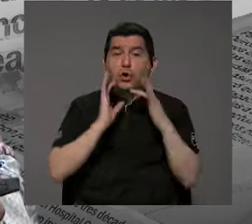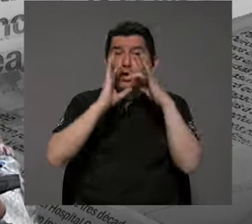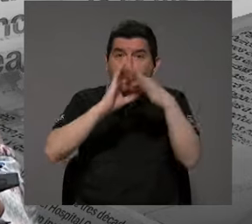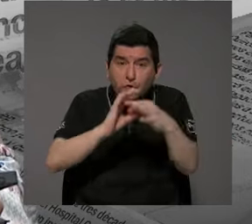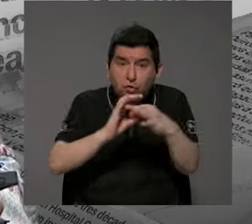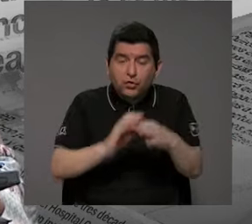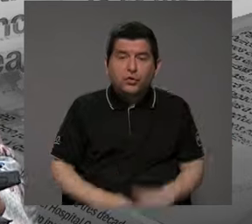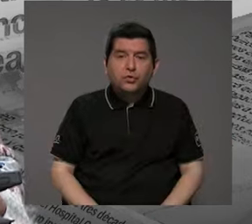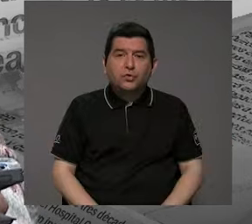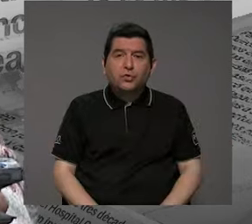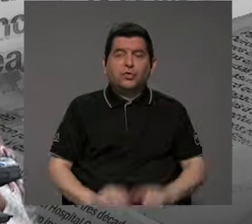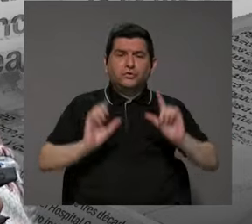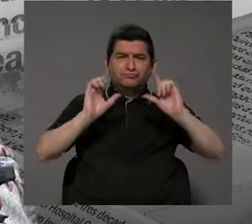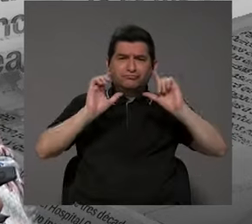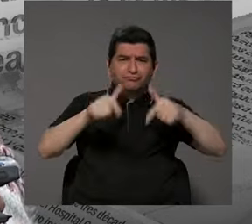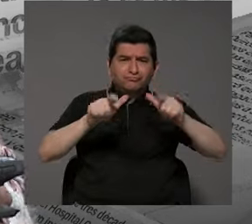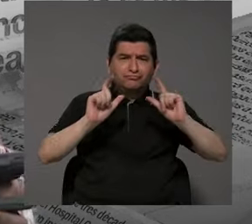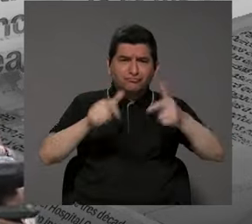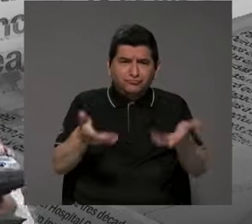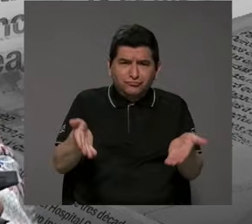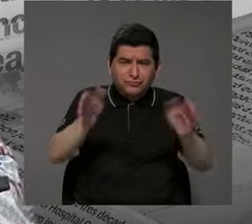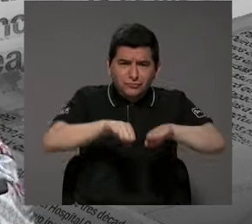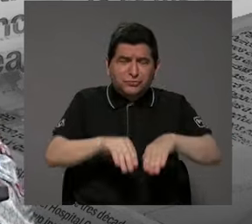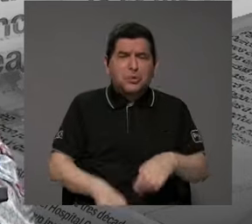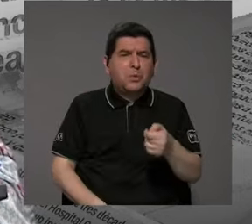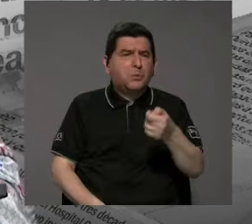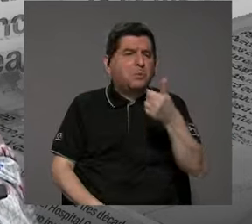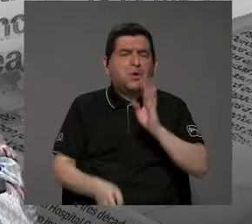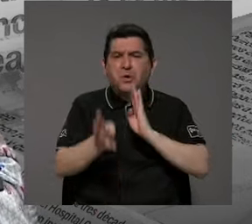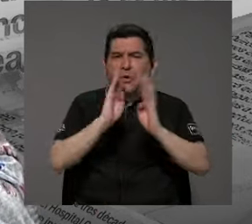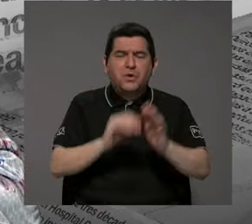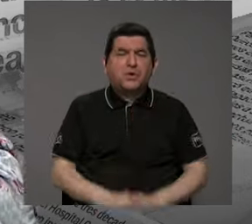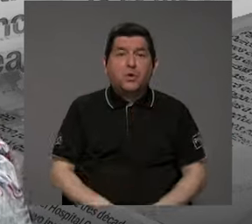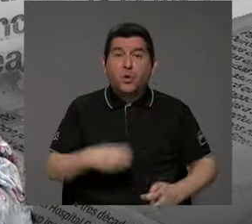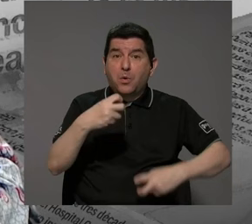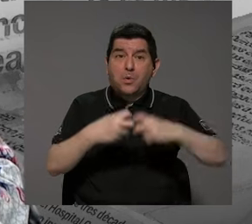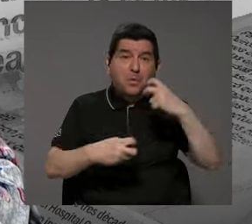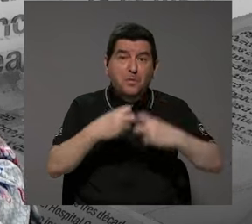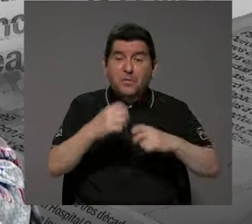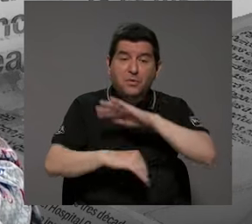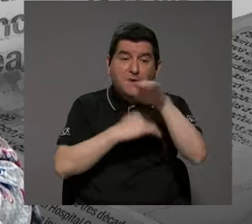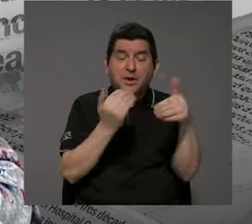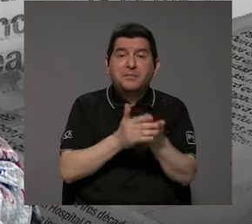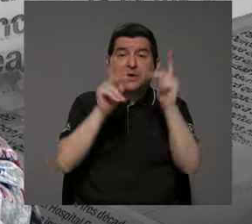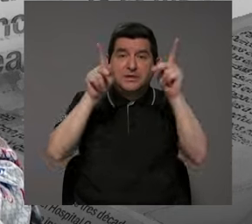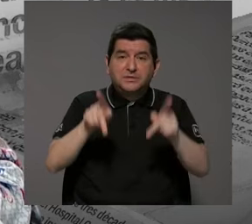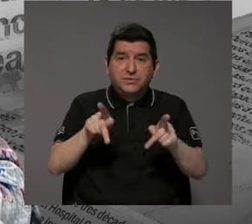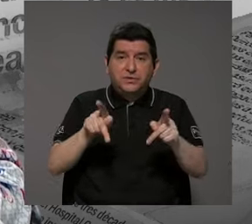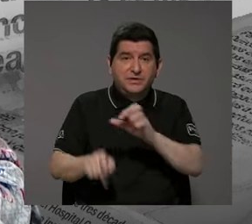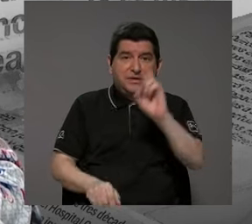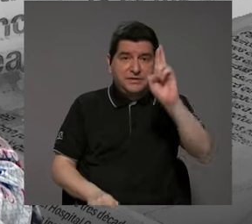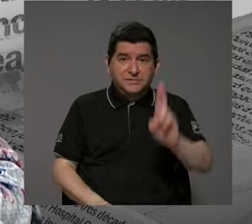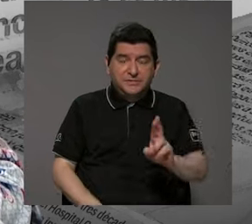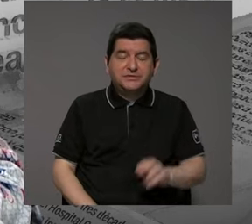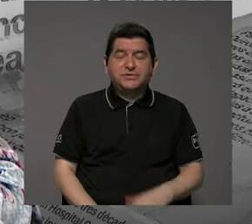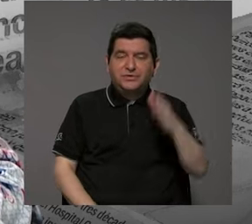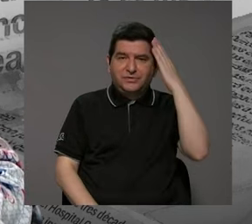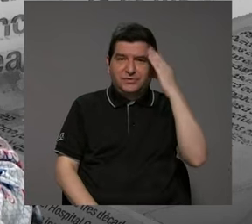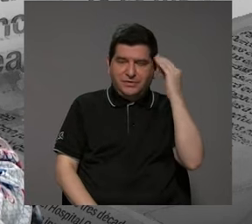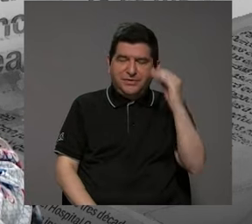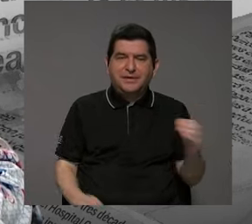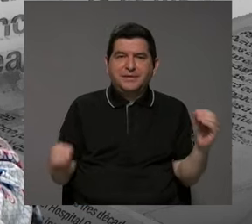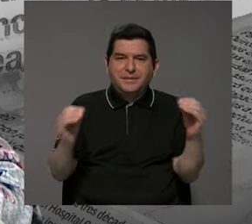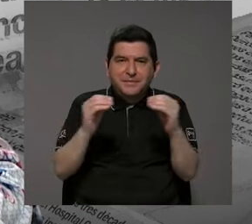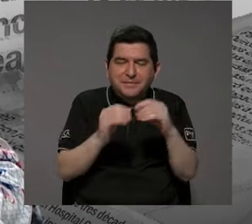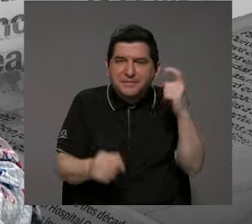ver con rellenos poco se habla y es una problemática que la vivimos todos los costarricenses más pensando en que los